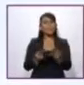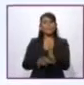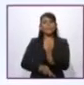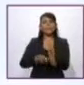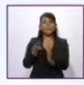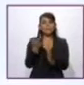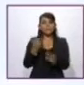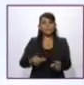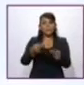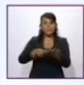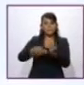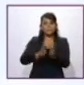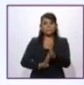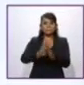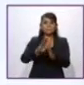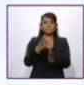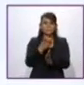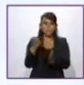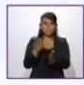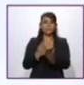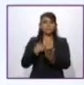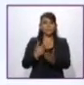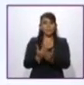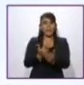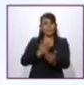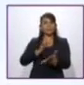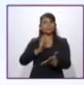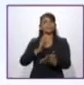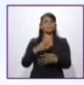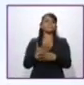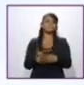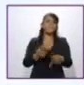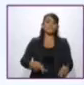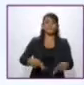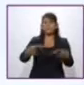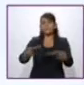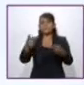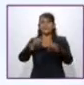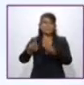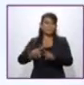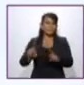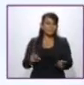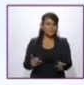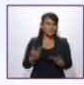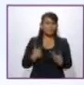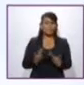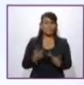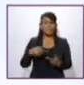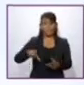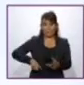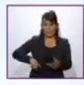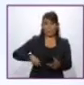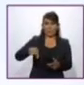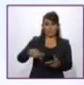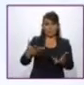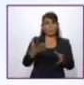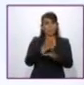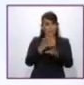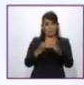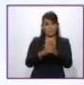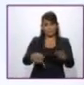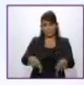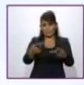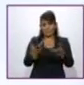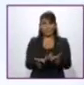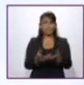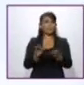por lo anterior, haré un pago de adelanto vendiendo pues cuestiones suntuosas del gobierno y será